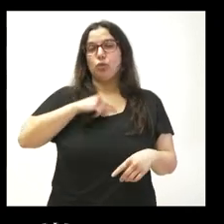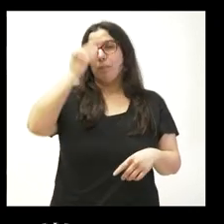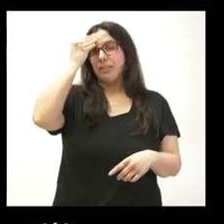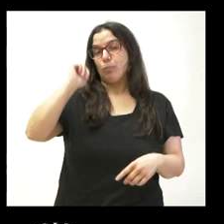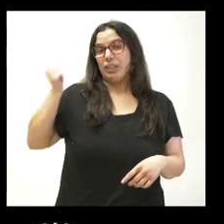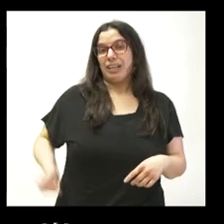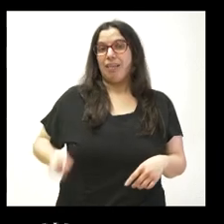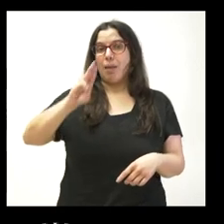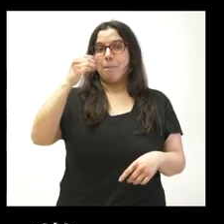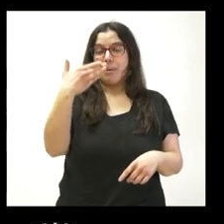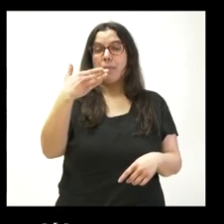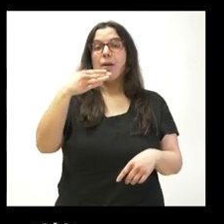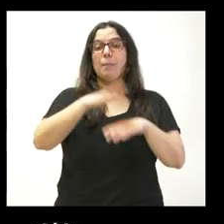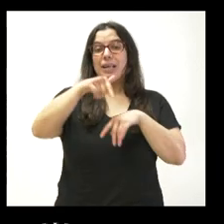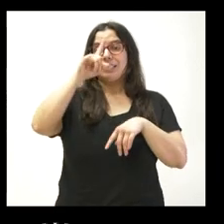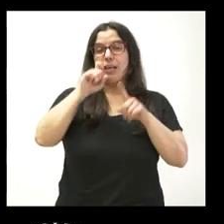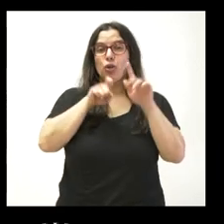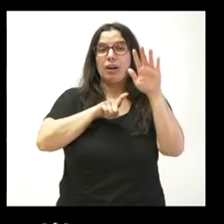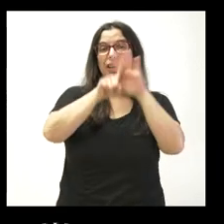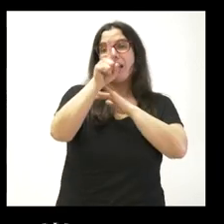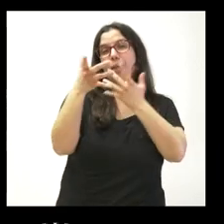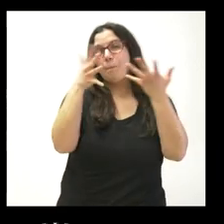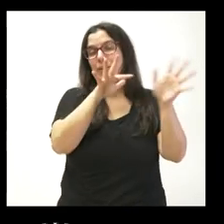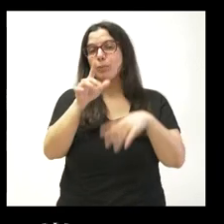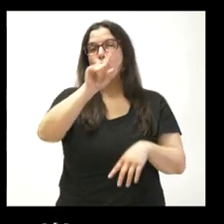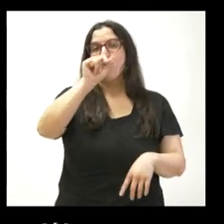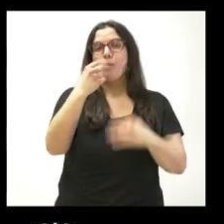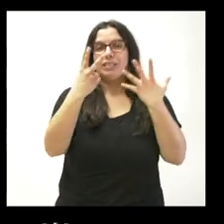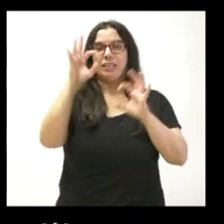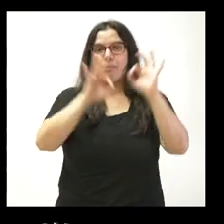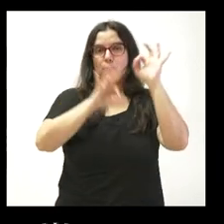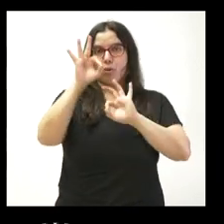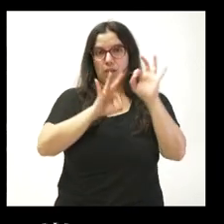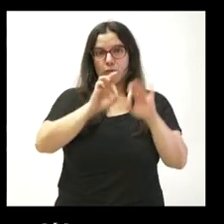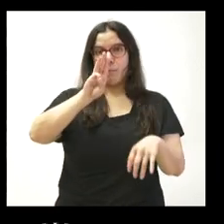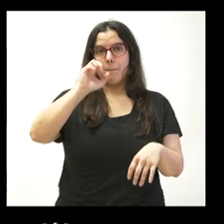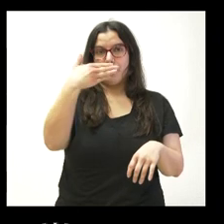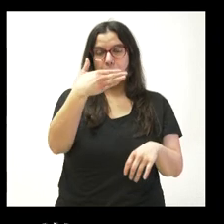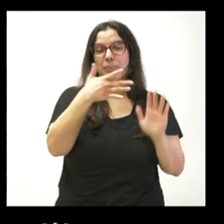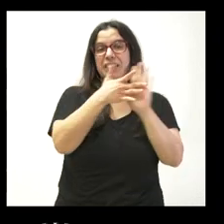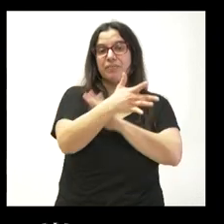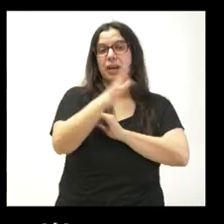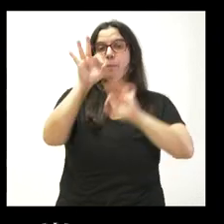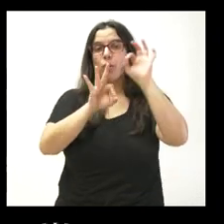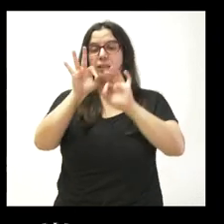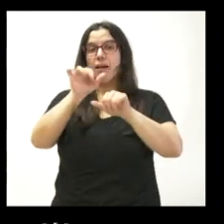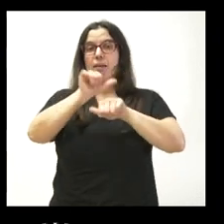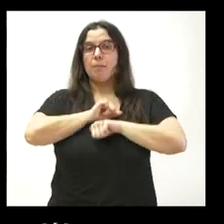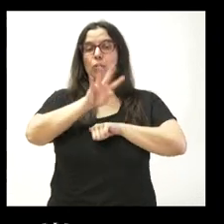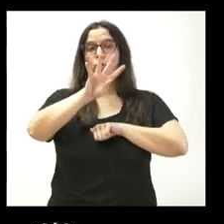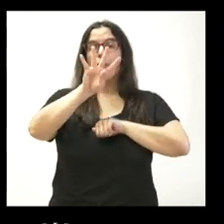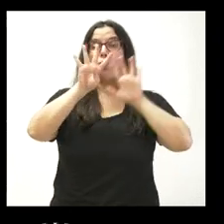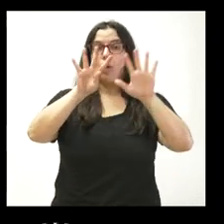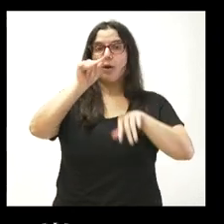bruto para este año 2024 del 1,7 por del pib una tasa de paro del 9,2